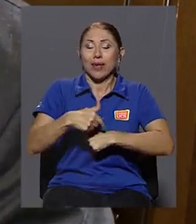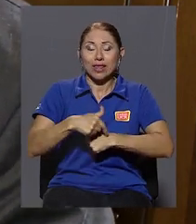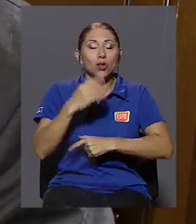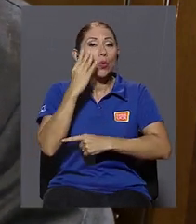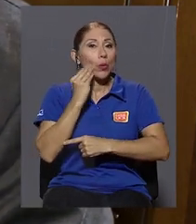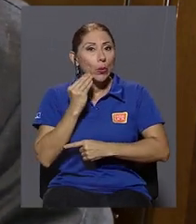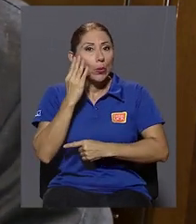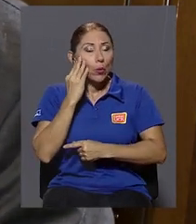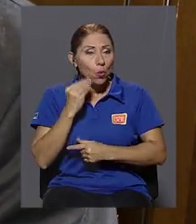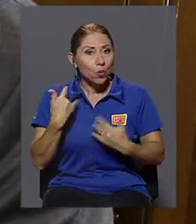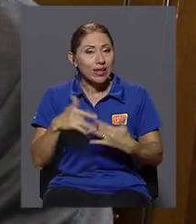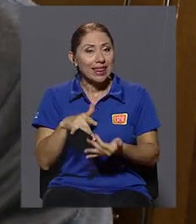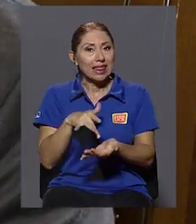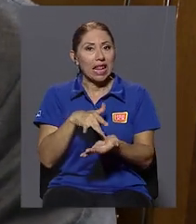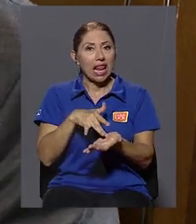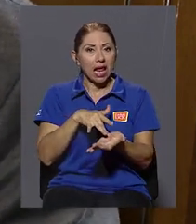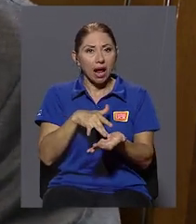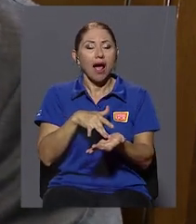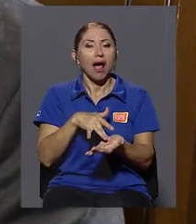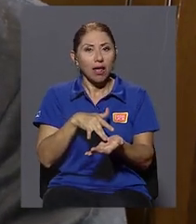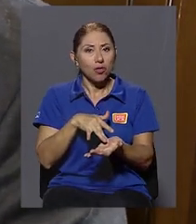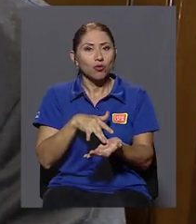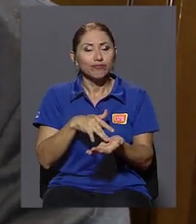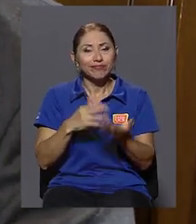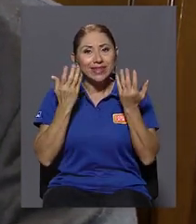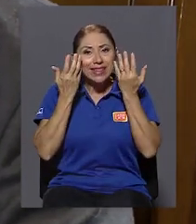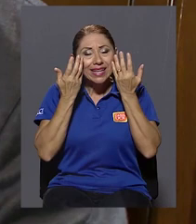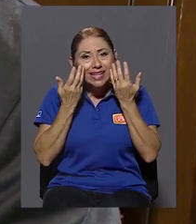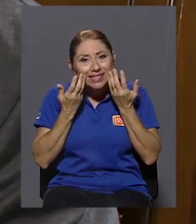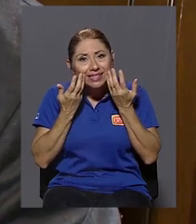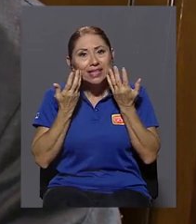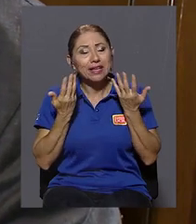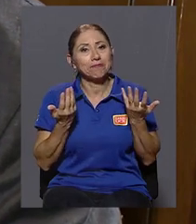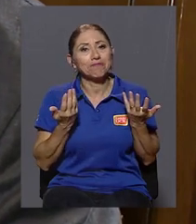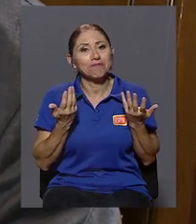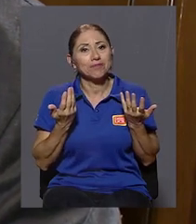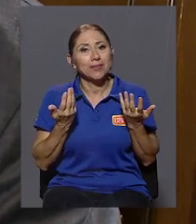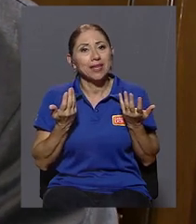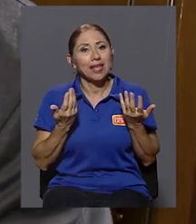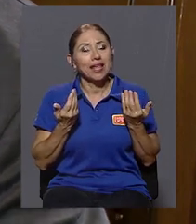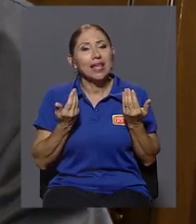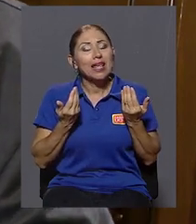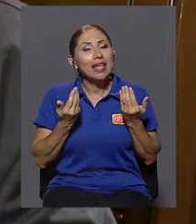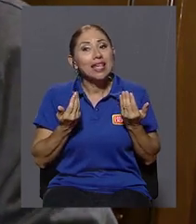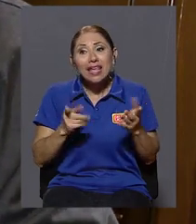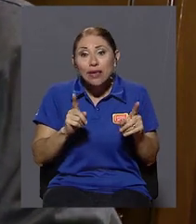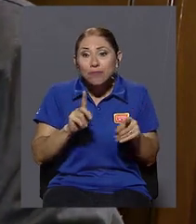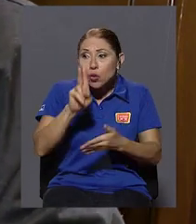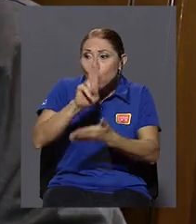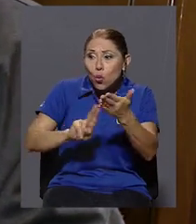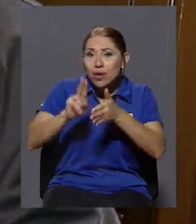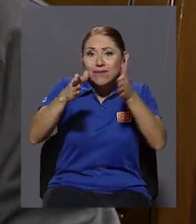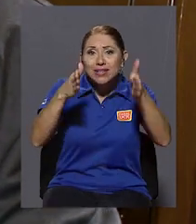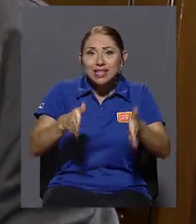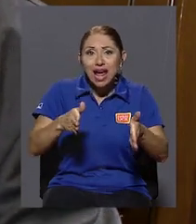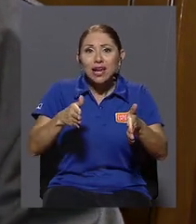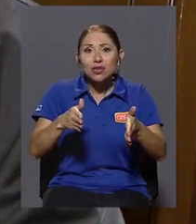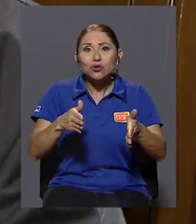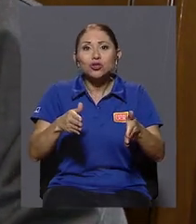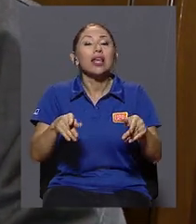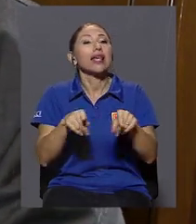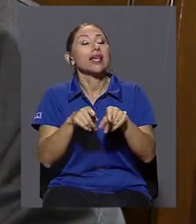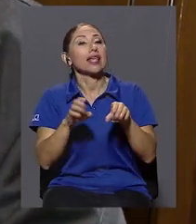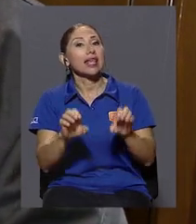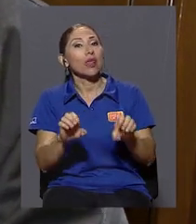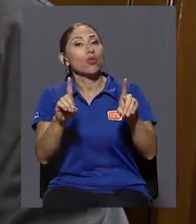momento particularmente delicado, diría triste, y que tiene que encontrar en los universitarios y en general en la